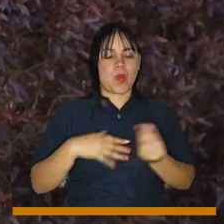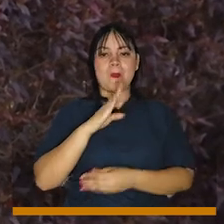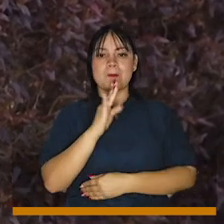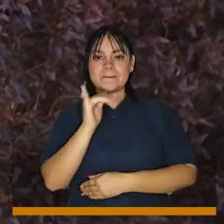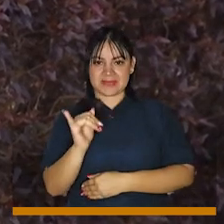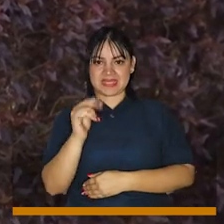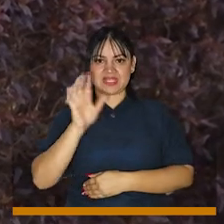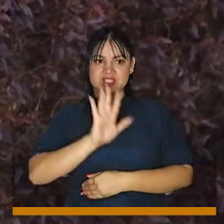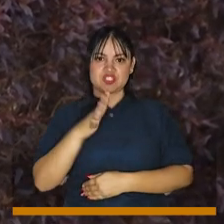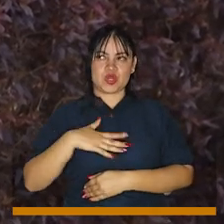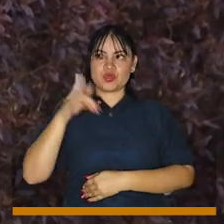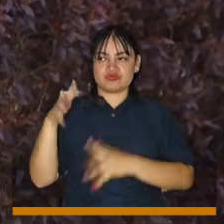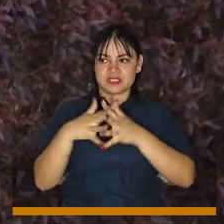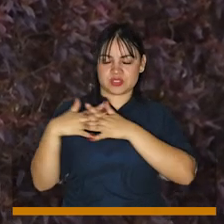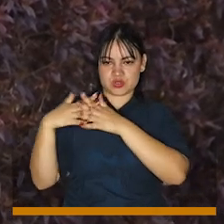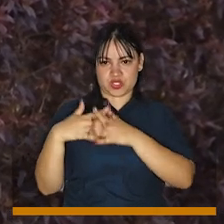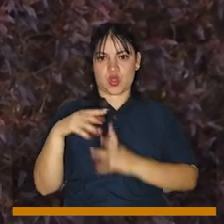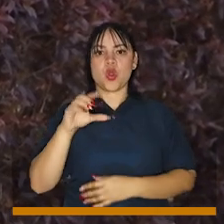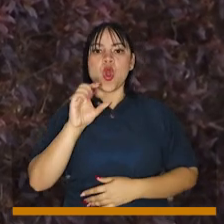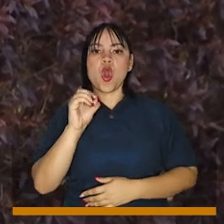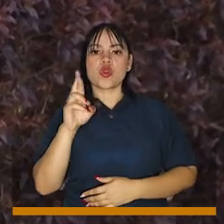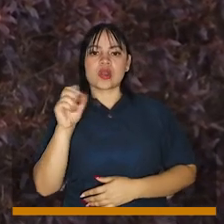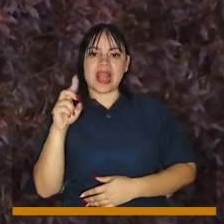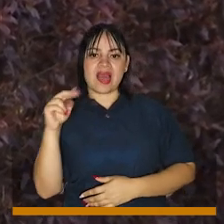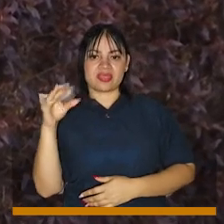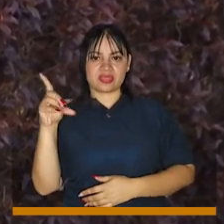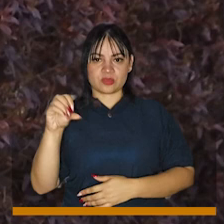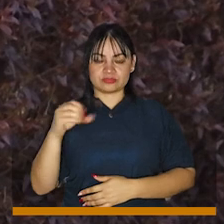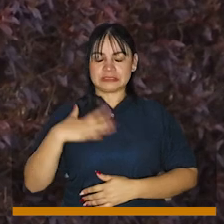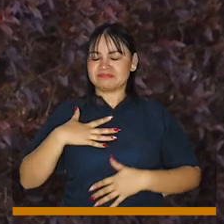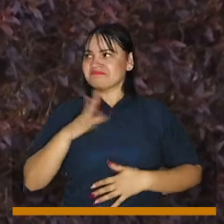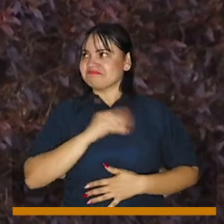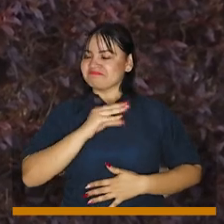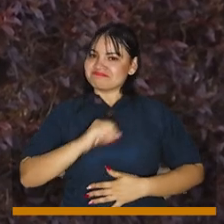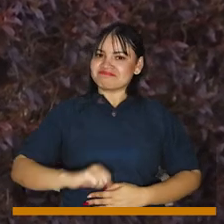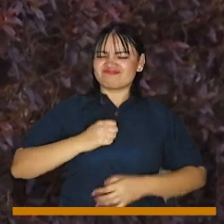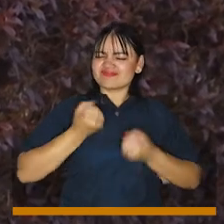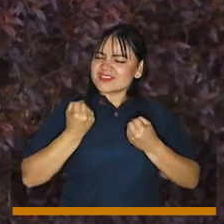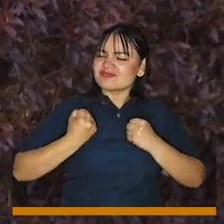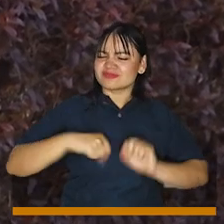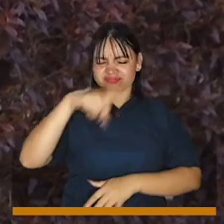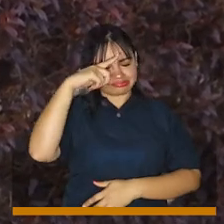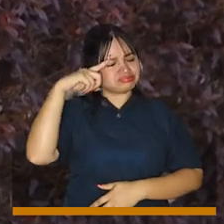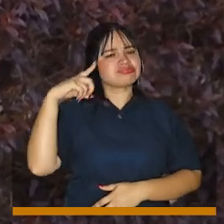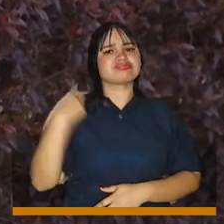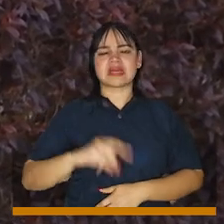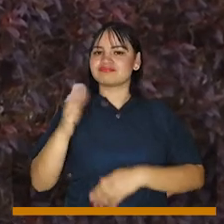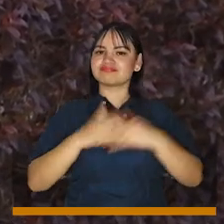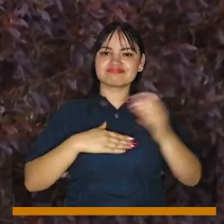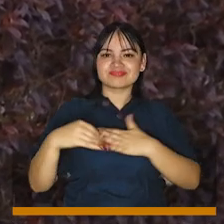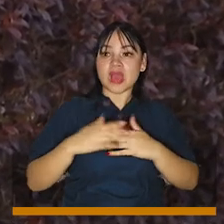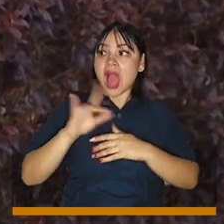VIP de Orlando, Estados Unidos. Pues me siento muy orgullosa, ya que sé que todo el esfuerzo valió la pena, que